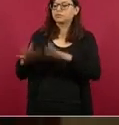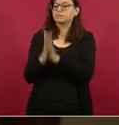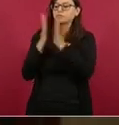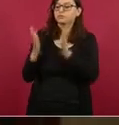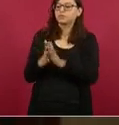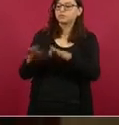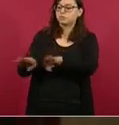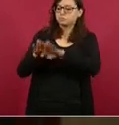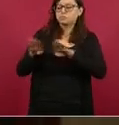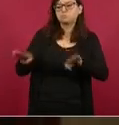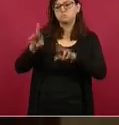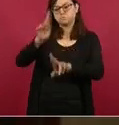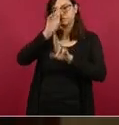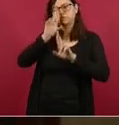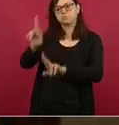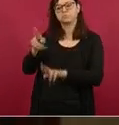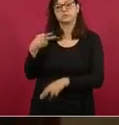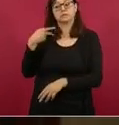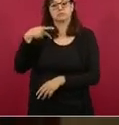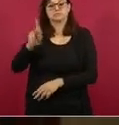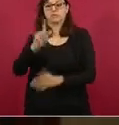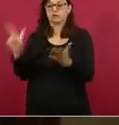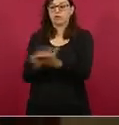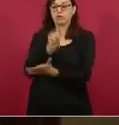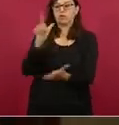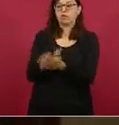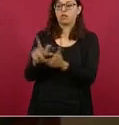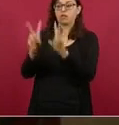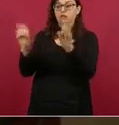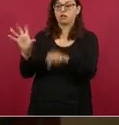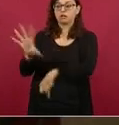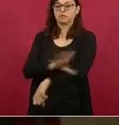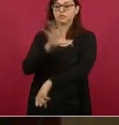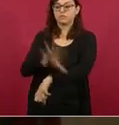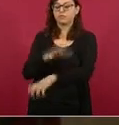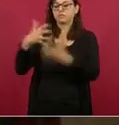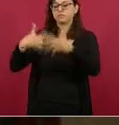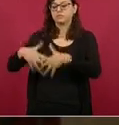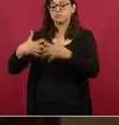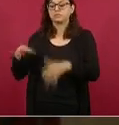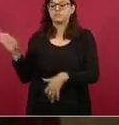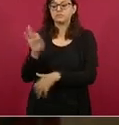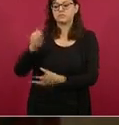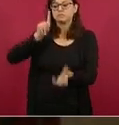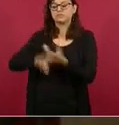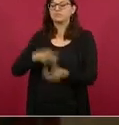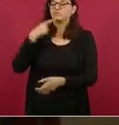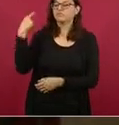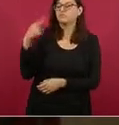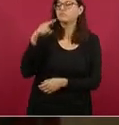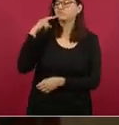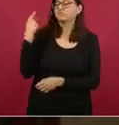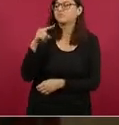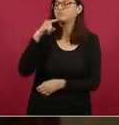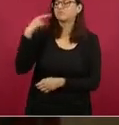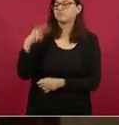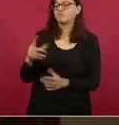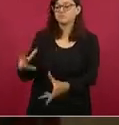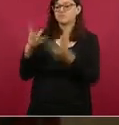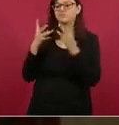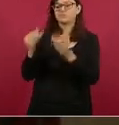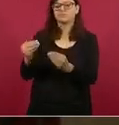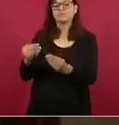les preocupa que la ley de la industria eléctrica probablemente abrirá la puerta a litigios sin fin, generando incertidumbre y obstruyendo la inversión. Y pues hablaba